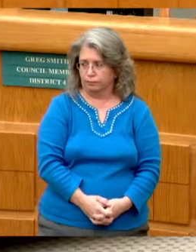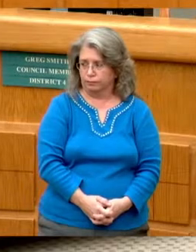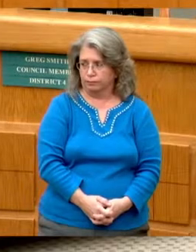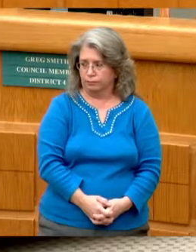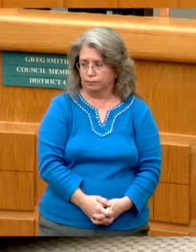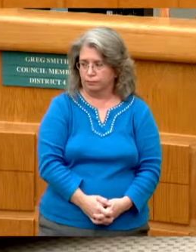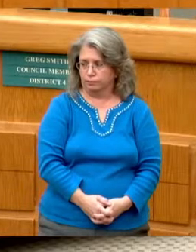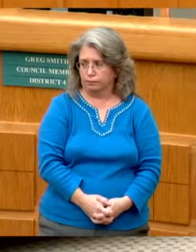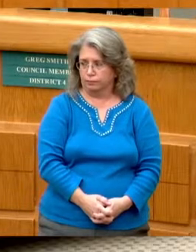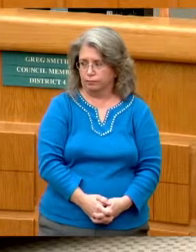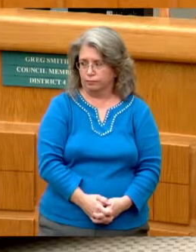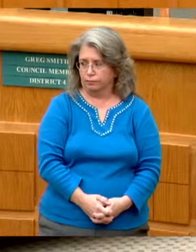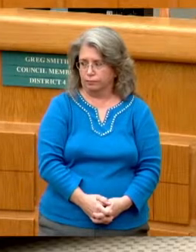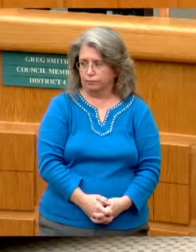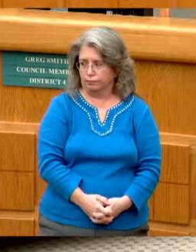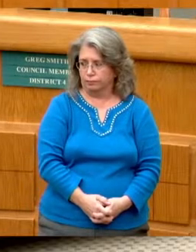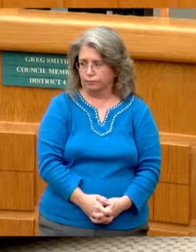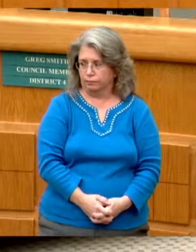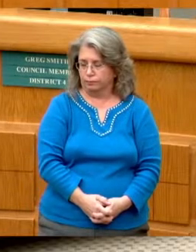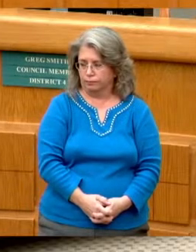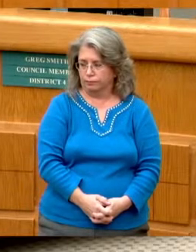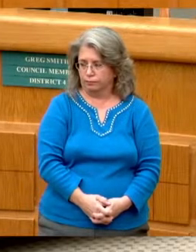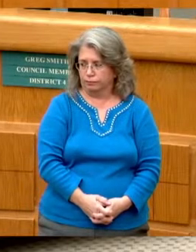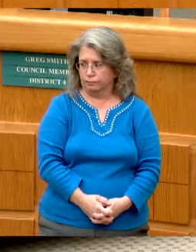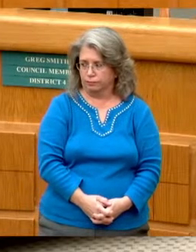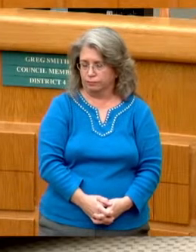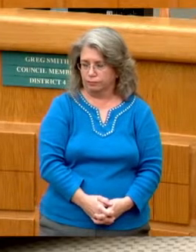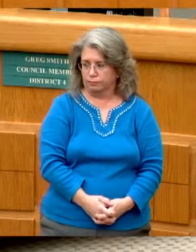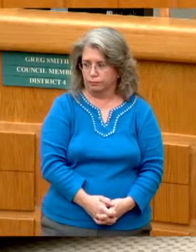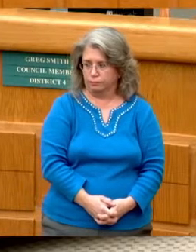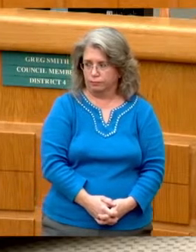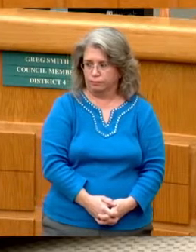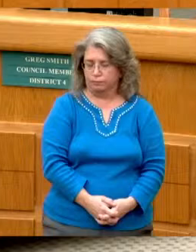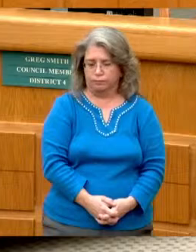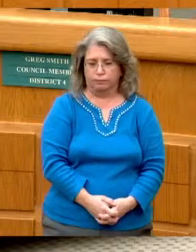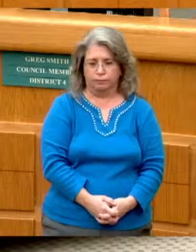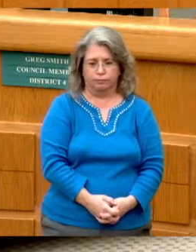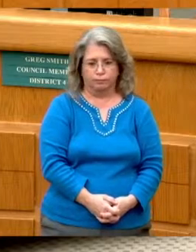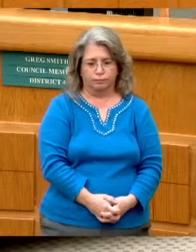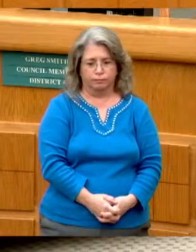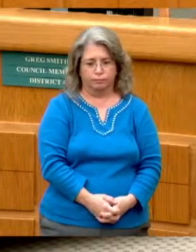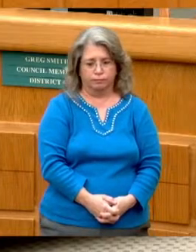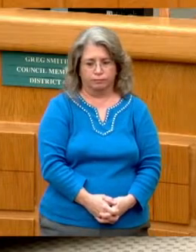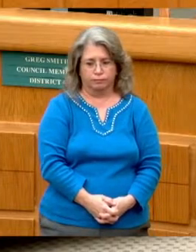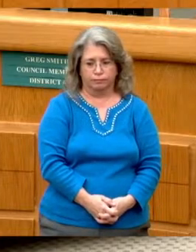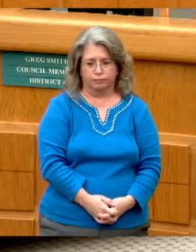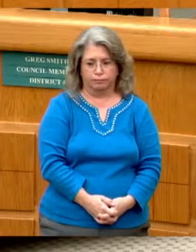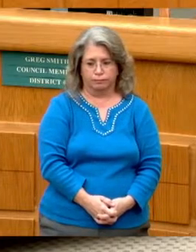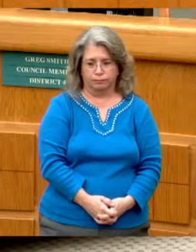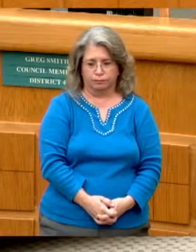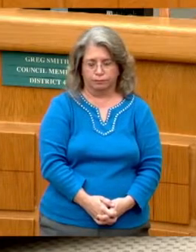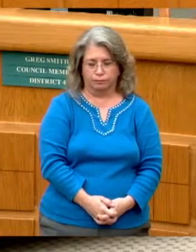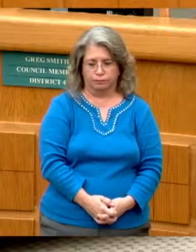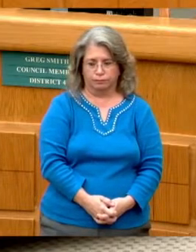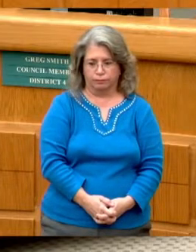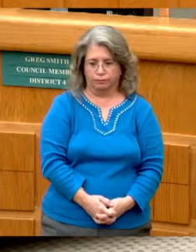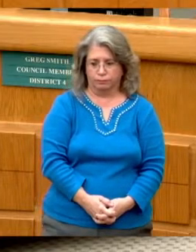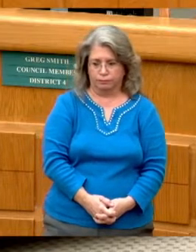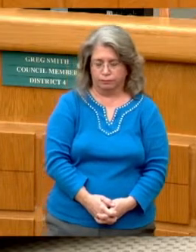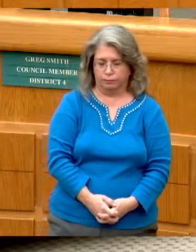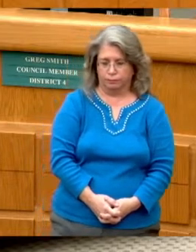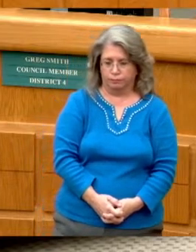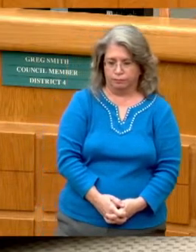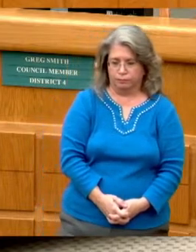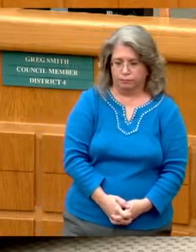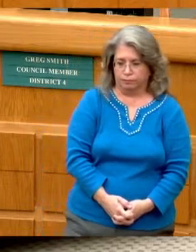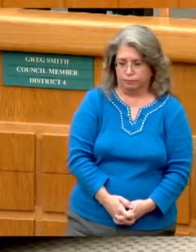M. Borchard, en Robstown, Texas. Tendremos nuevamente baños portátiles en el lugar, así como camiones de comida en